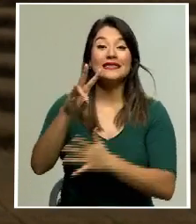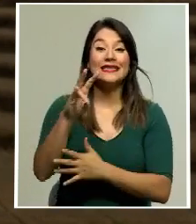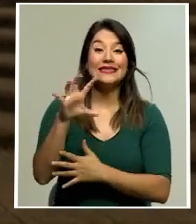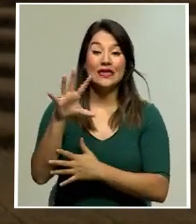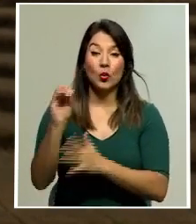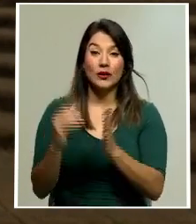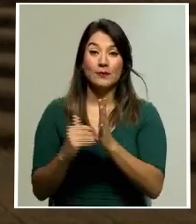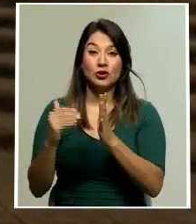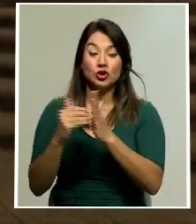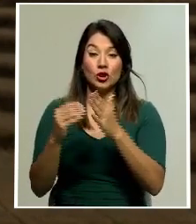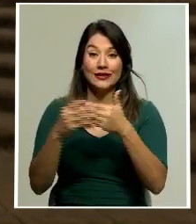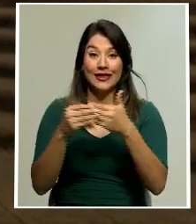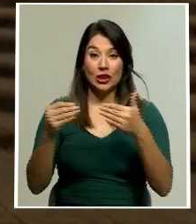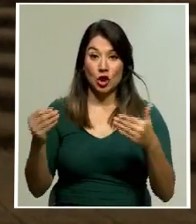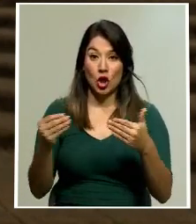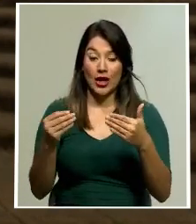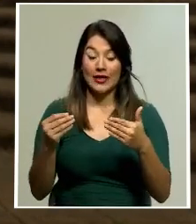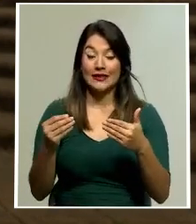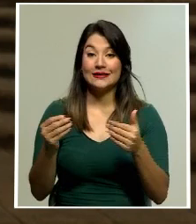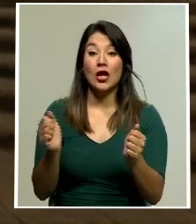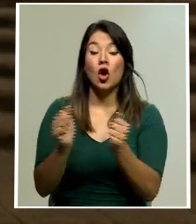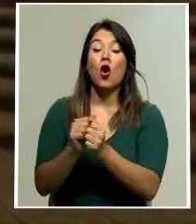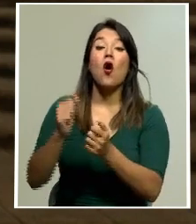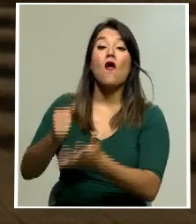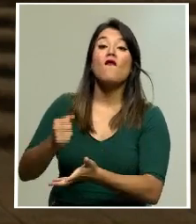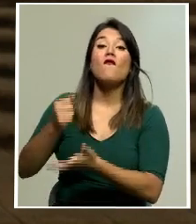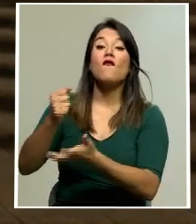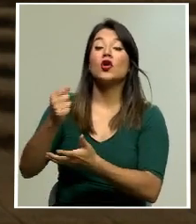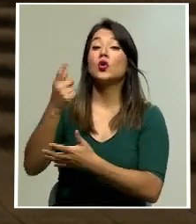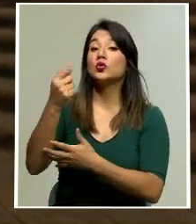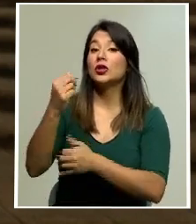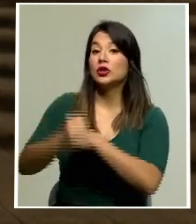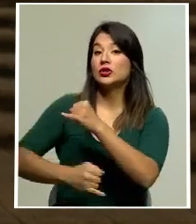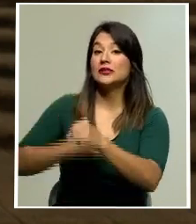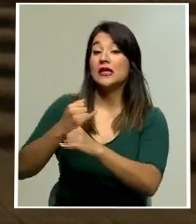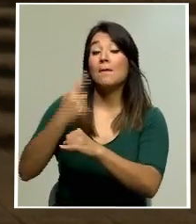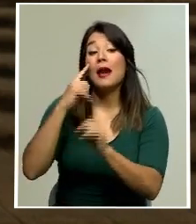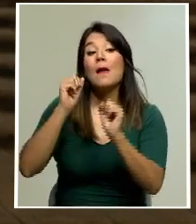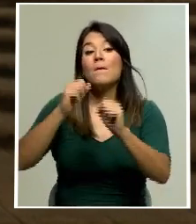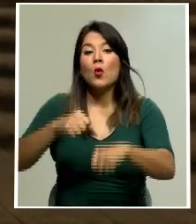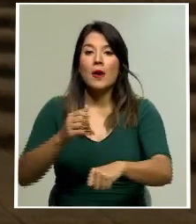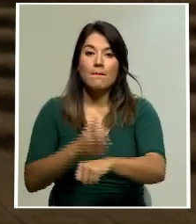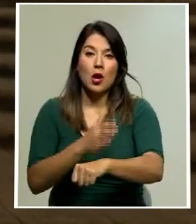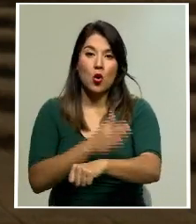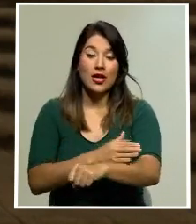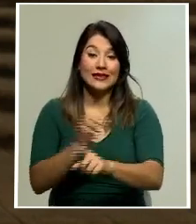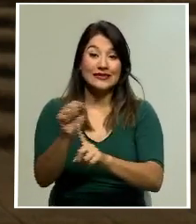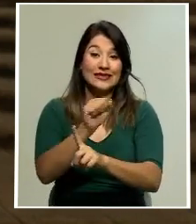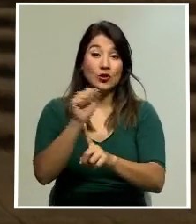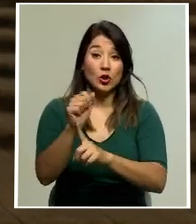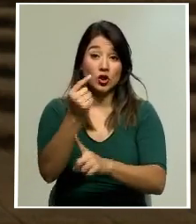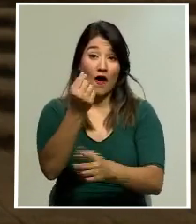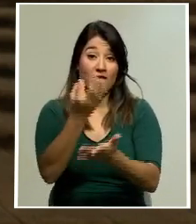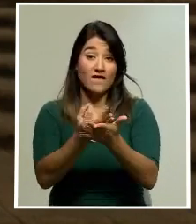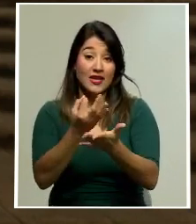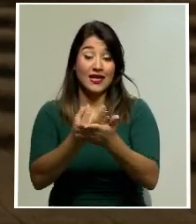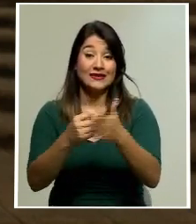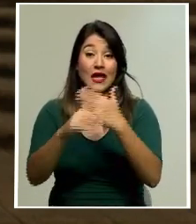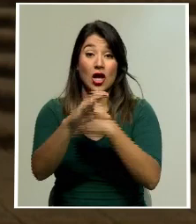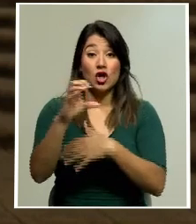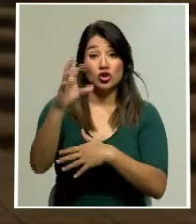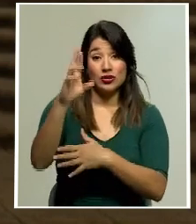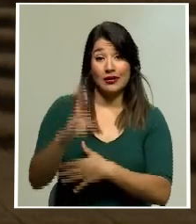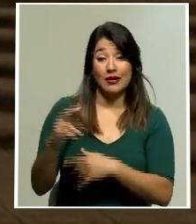Poder Ejecutivo para lograr, pues, subsanar un poco las finanzas del país, que pues venían mal y que